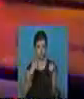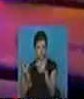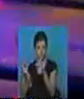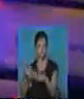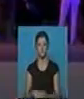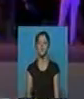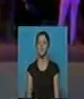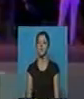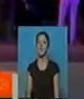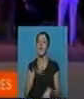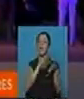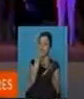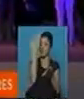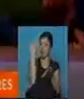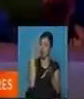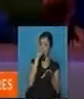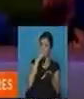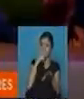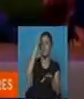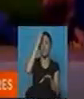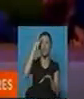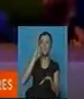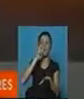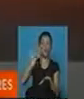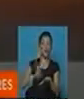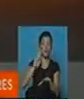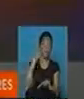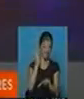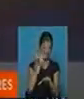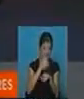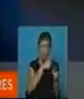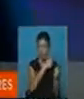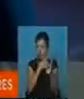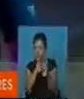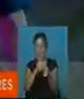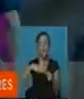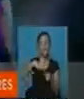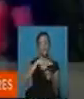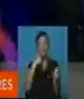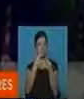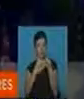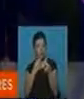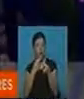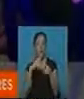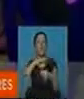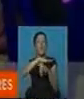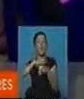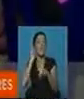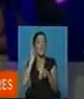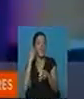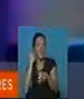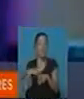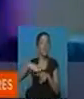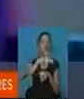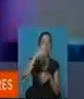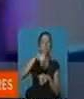La masacre perpetrada el domingo 12 de junio de 2016 en un local nocturno frecuentado por la comunidad gay de la ciudad de Orlando,